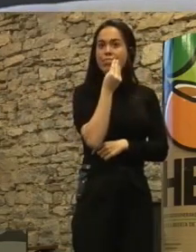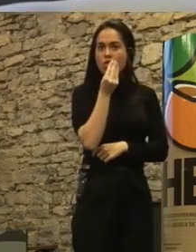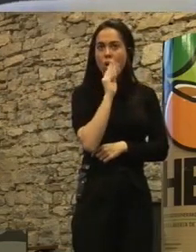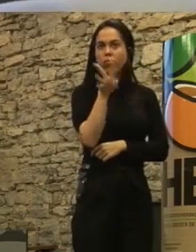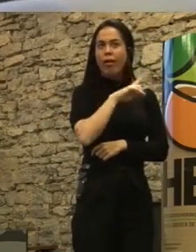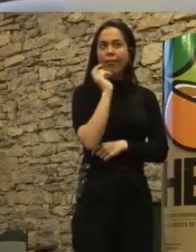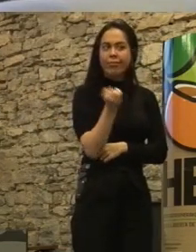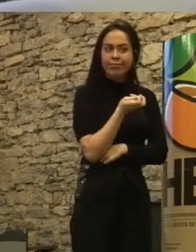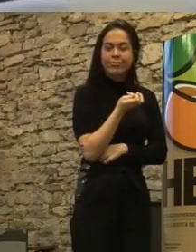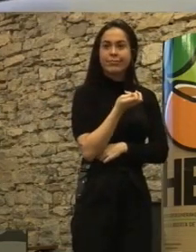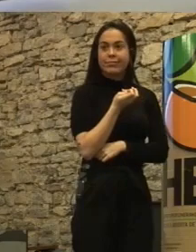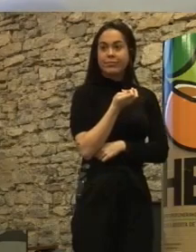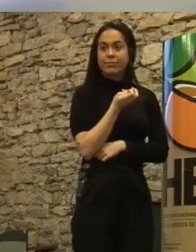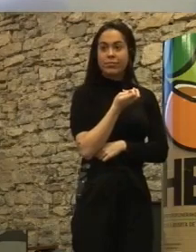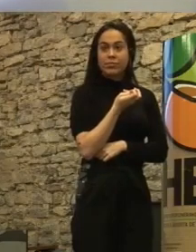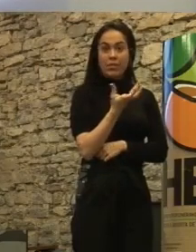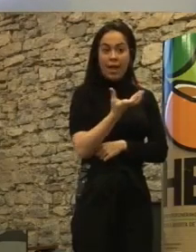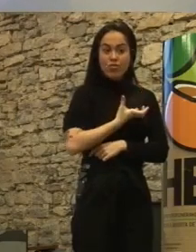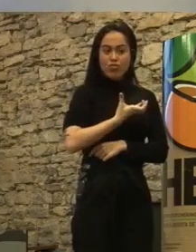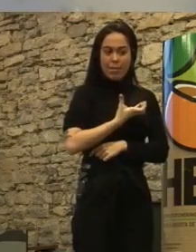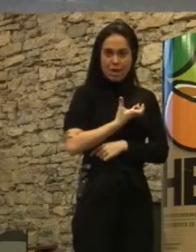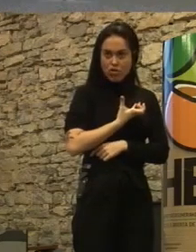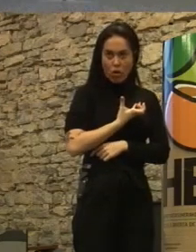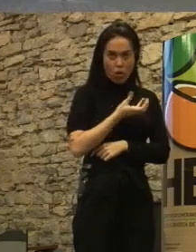donde comen todos los que trabajan en un ayuntamiento.